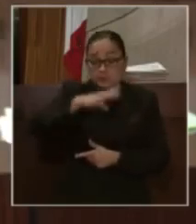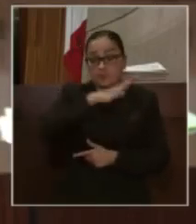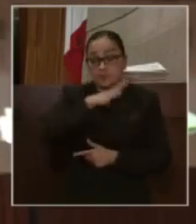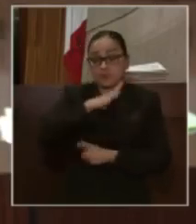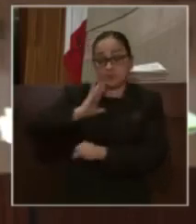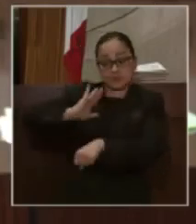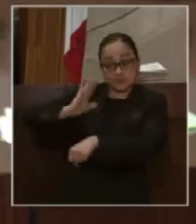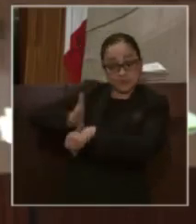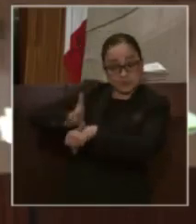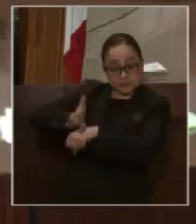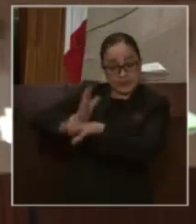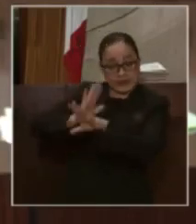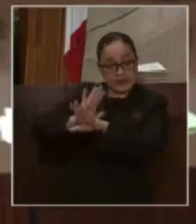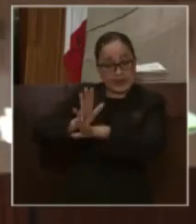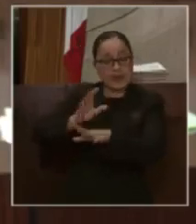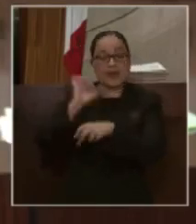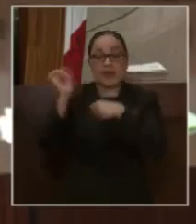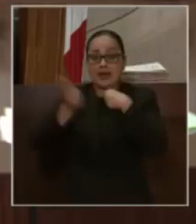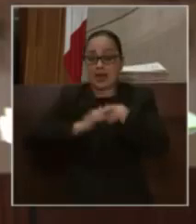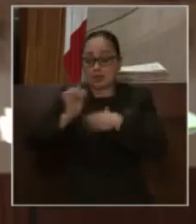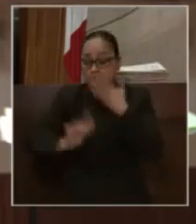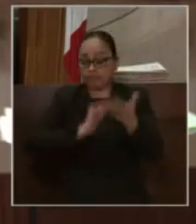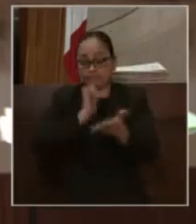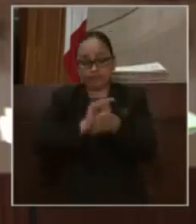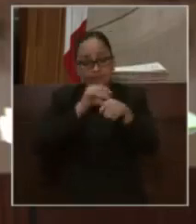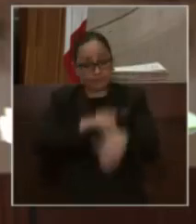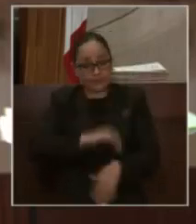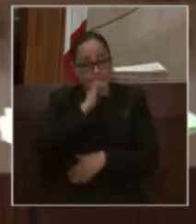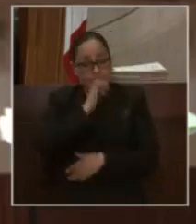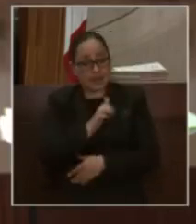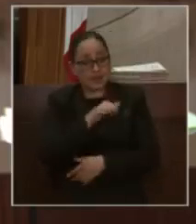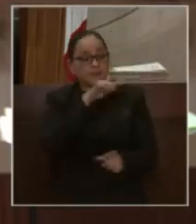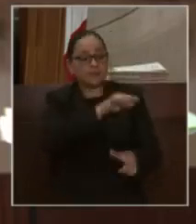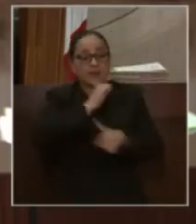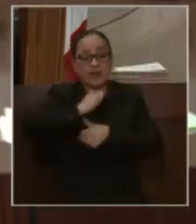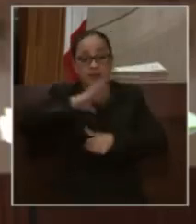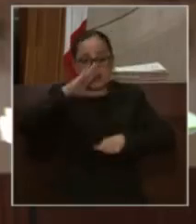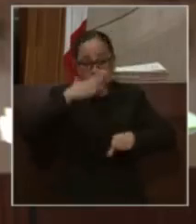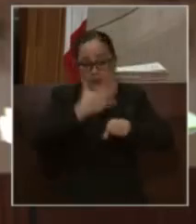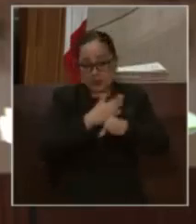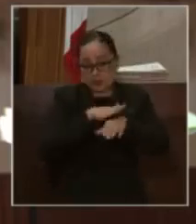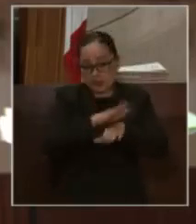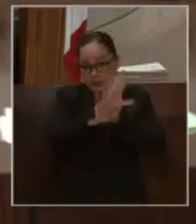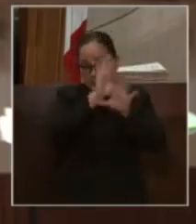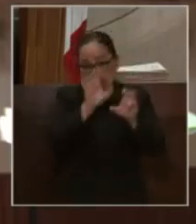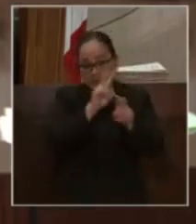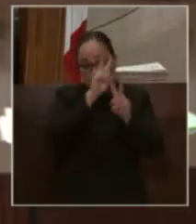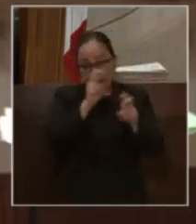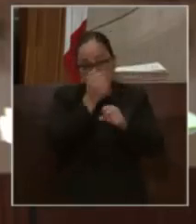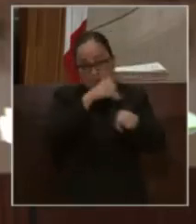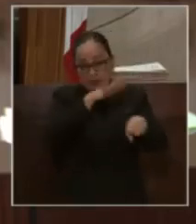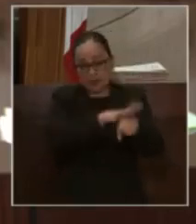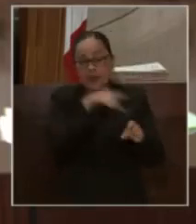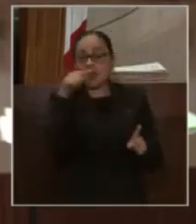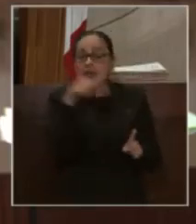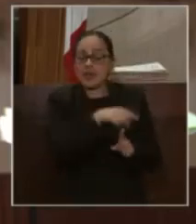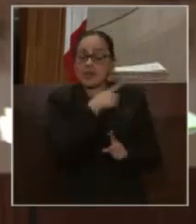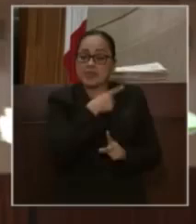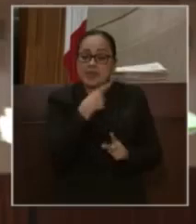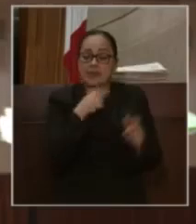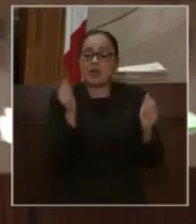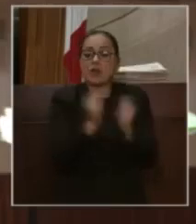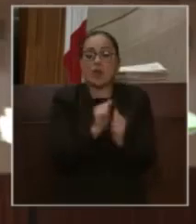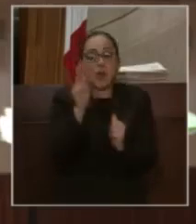pues sancionados por algún tipo de irregularidad, la autoridad administrativa tiene la obligación de